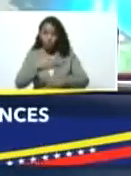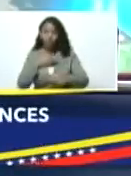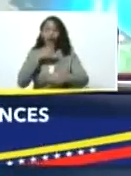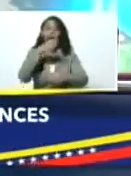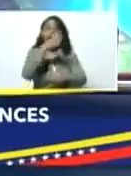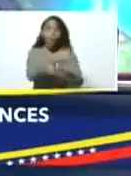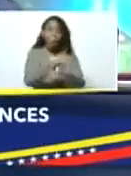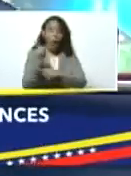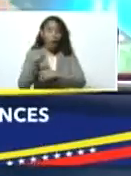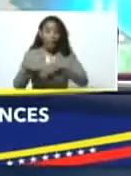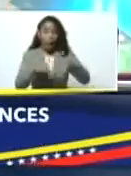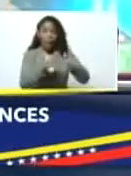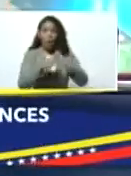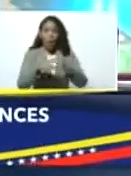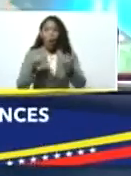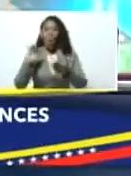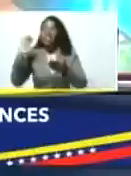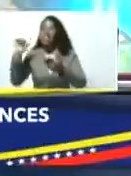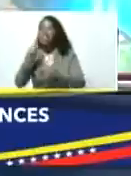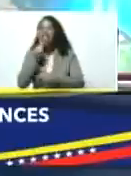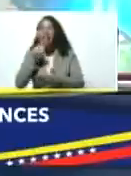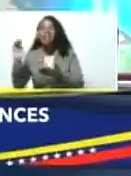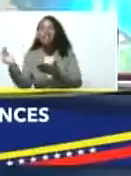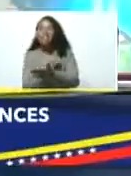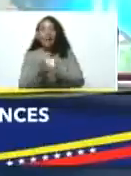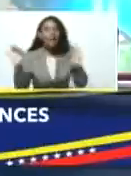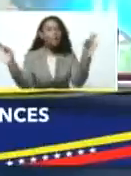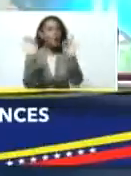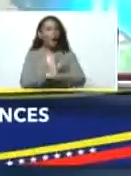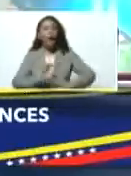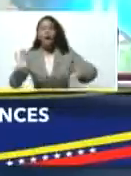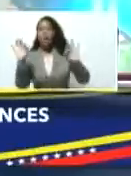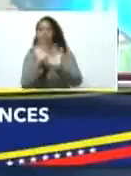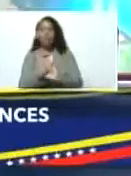de ese camino no nos saca nadie, nadie nos saca de ese camino.